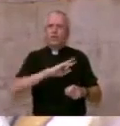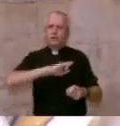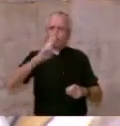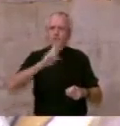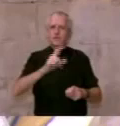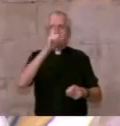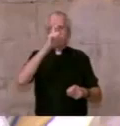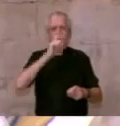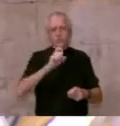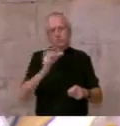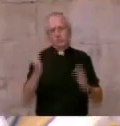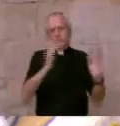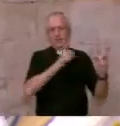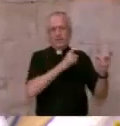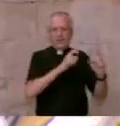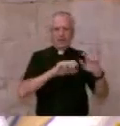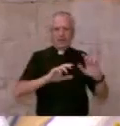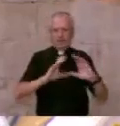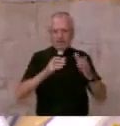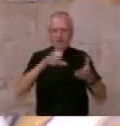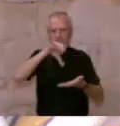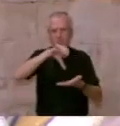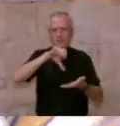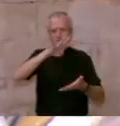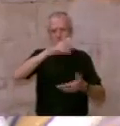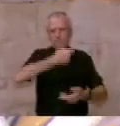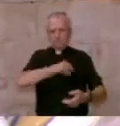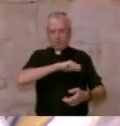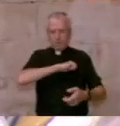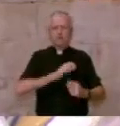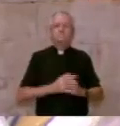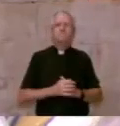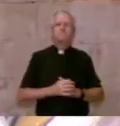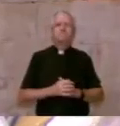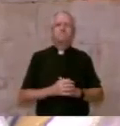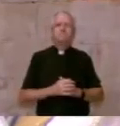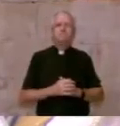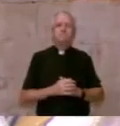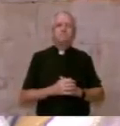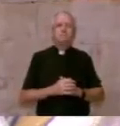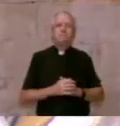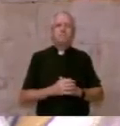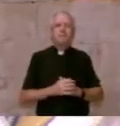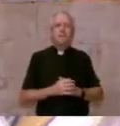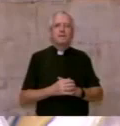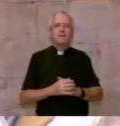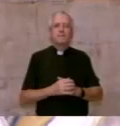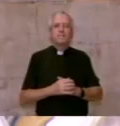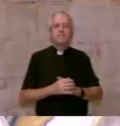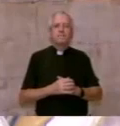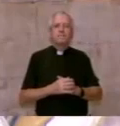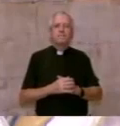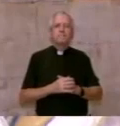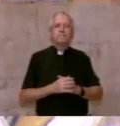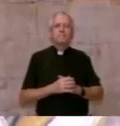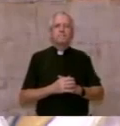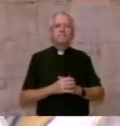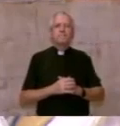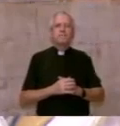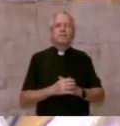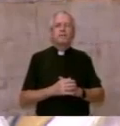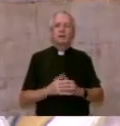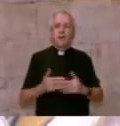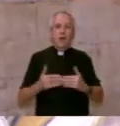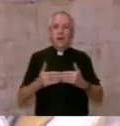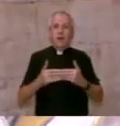1938. 300 capellans d'un clergat, un presbiteri diocesà, que n'eren 506.